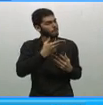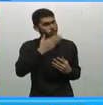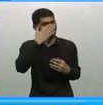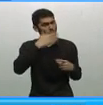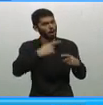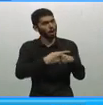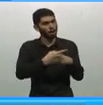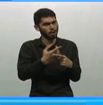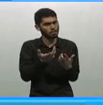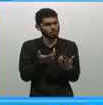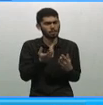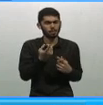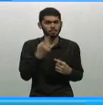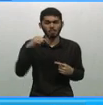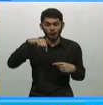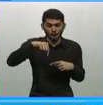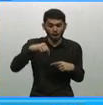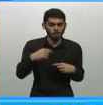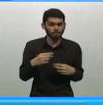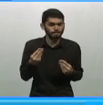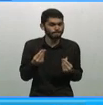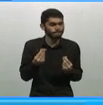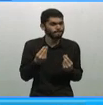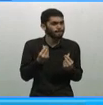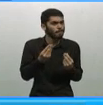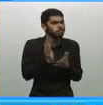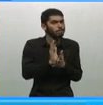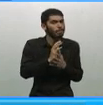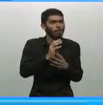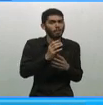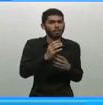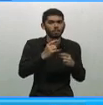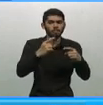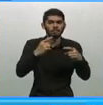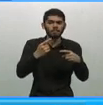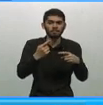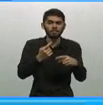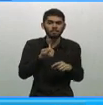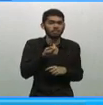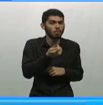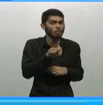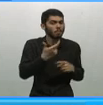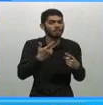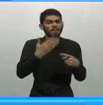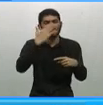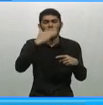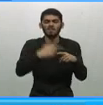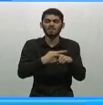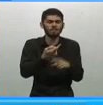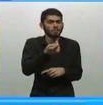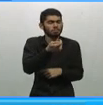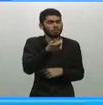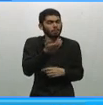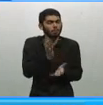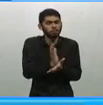la la sensación de que que es poco que es poco porque no ganar significa eso y obviamente por por la